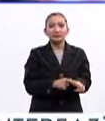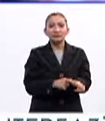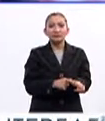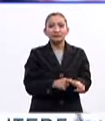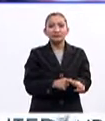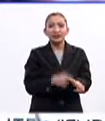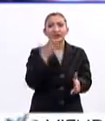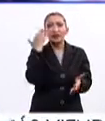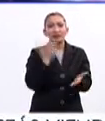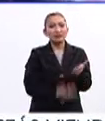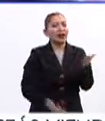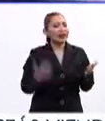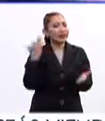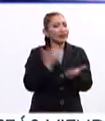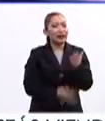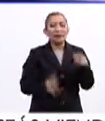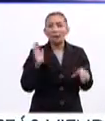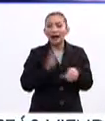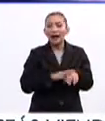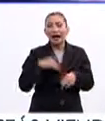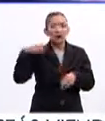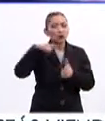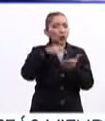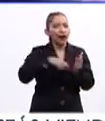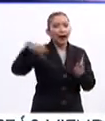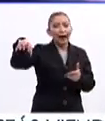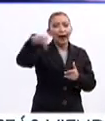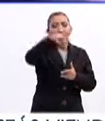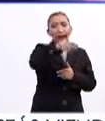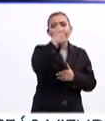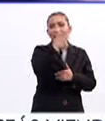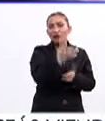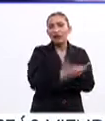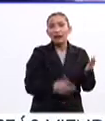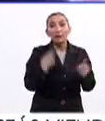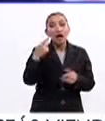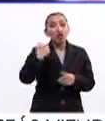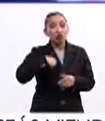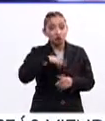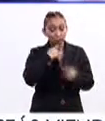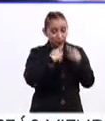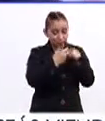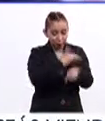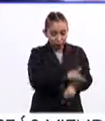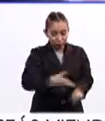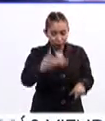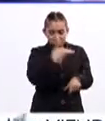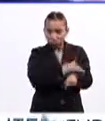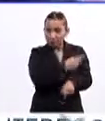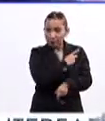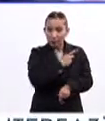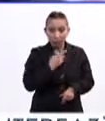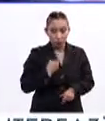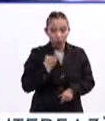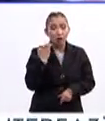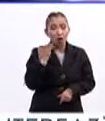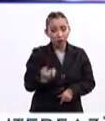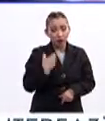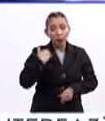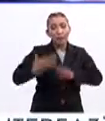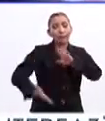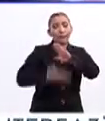faltando espacios y recursos. Pero tenemos que resolver esto. Por eso se van